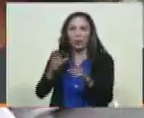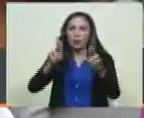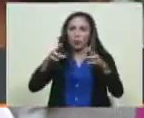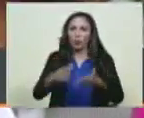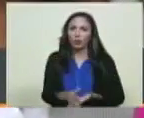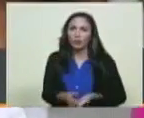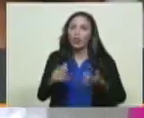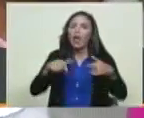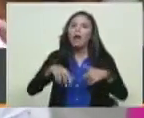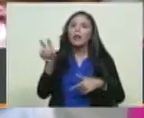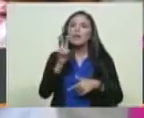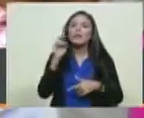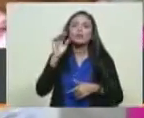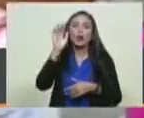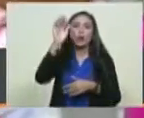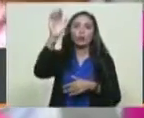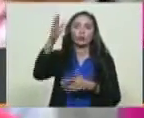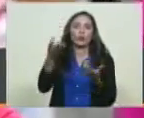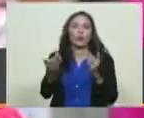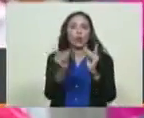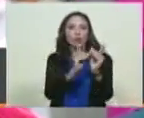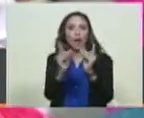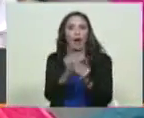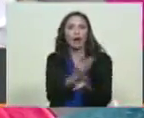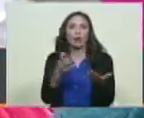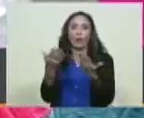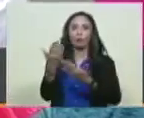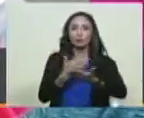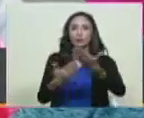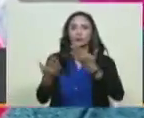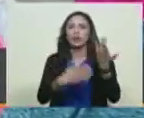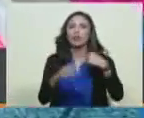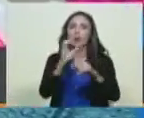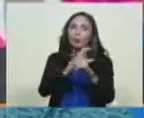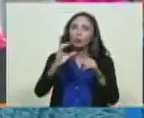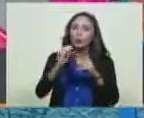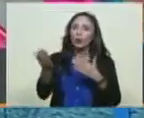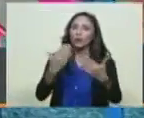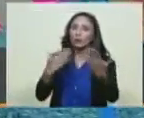futuro del diálogo de civilizaciones y culturas